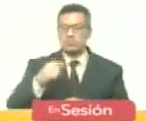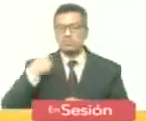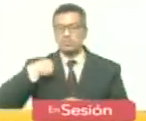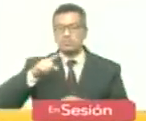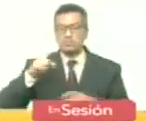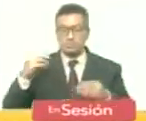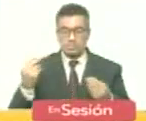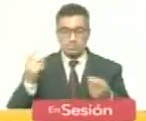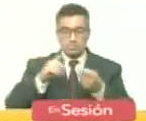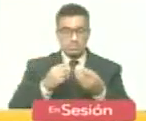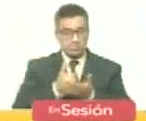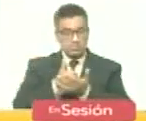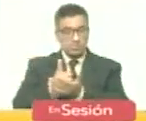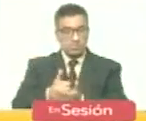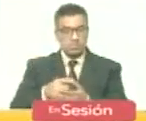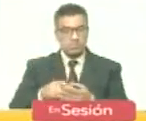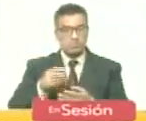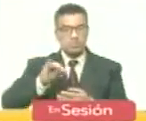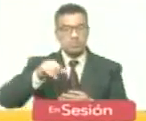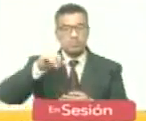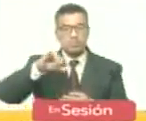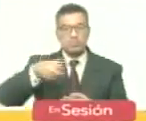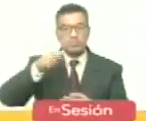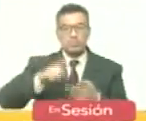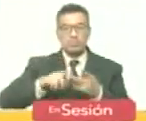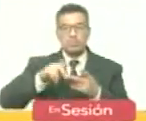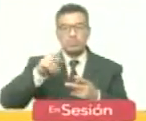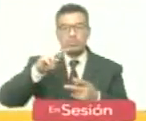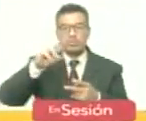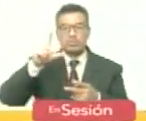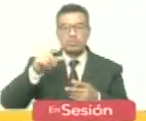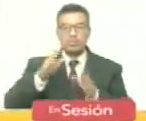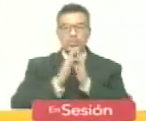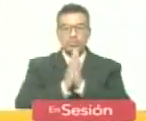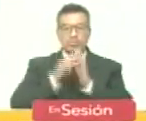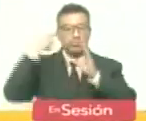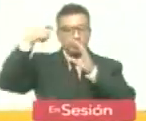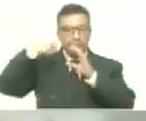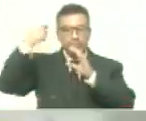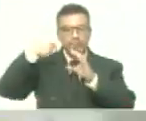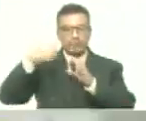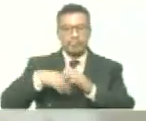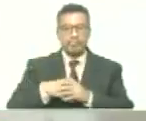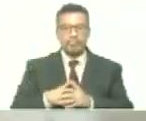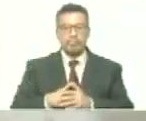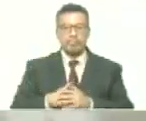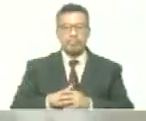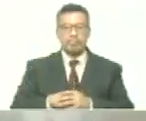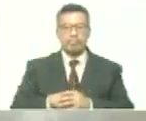cómplice. Los Jaime Bailey, los Carlangola. Pasa el video, por favor.